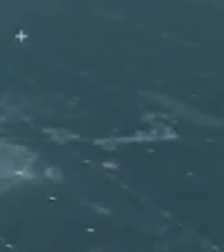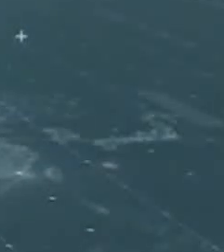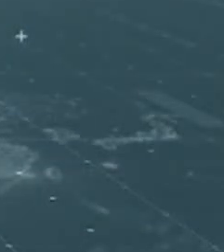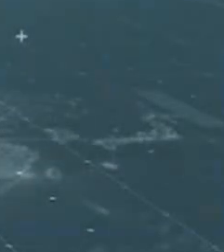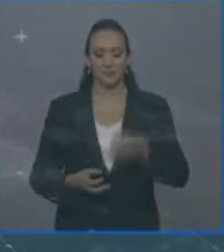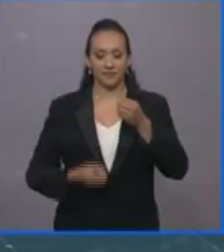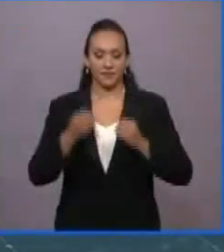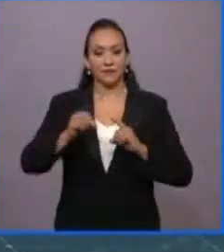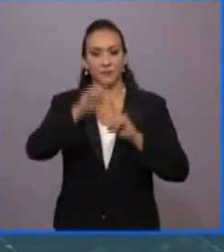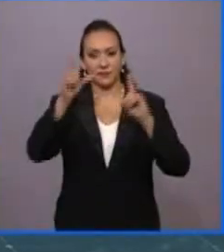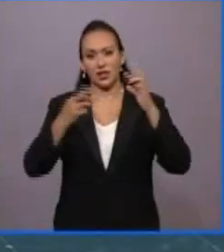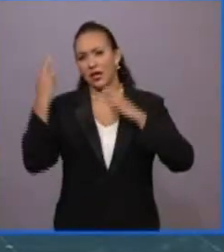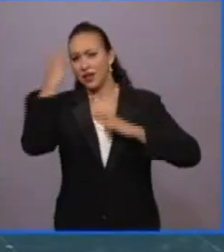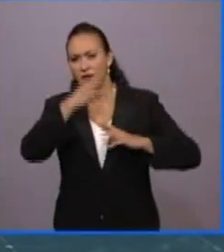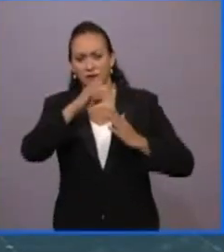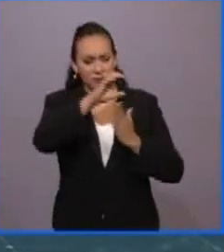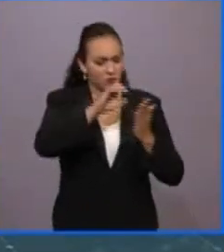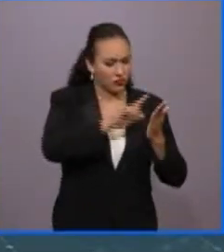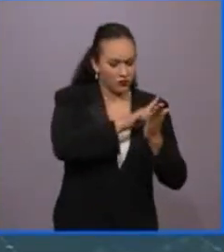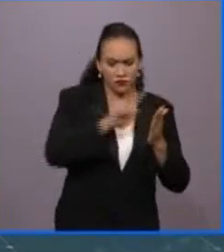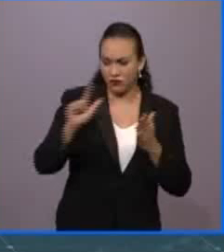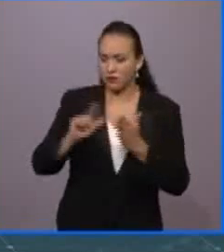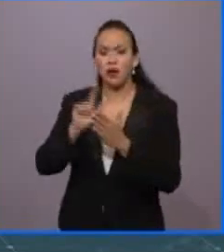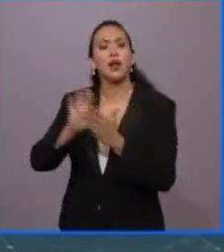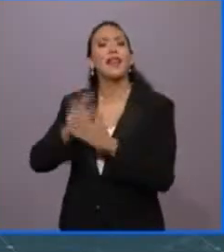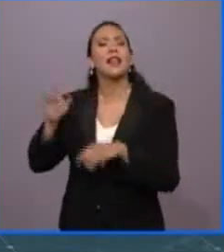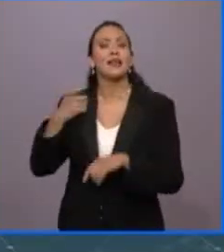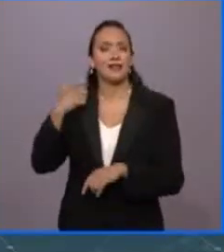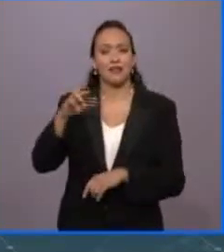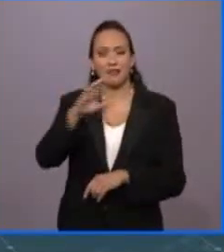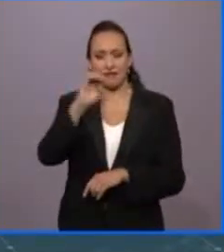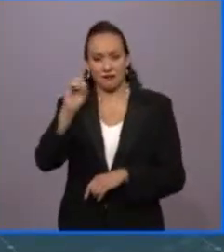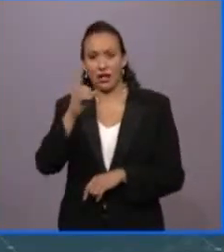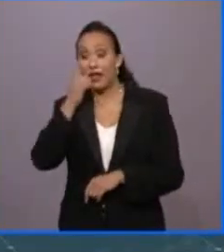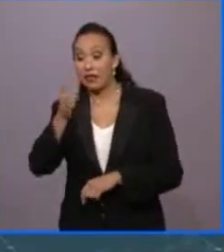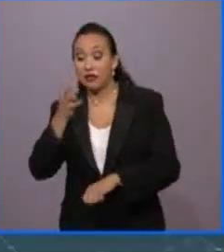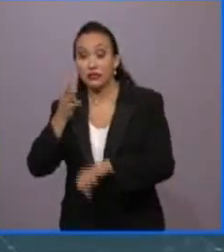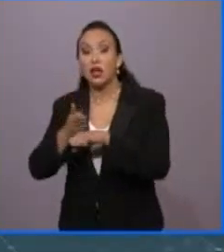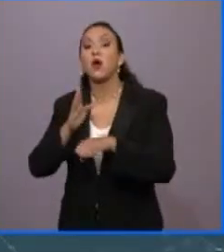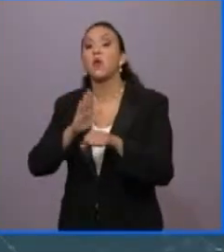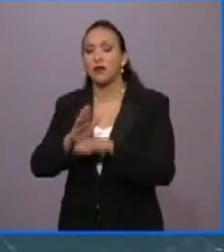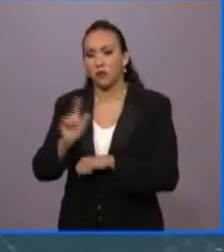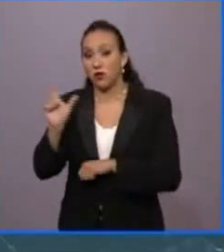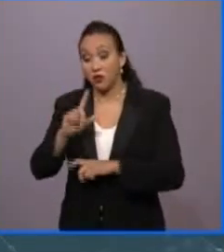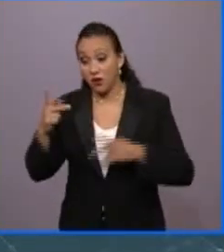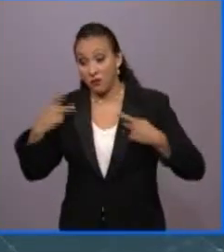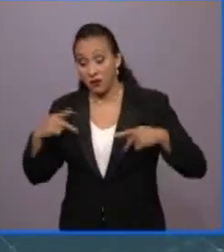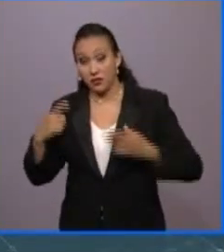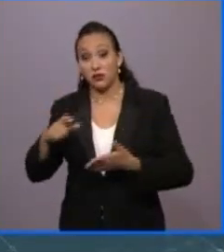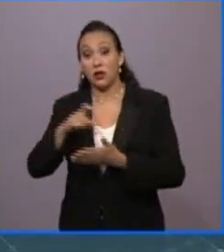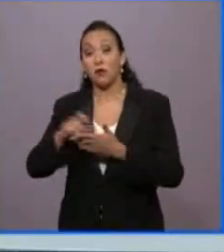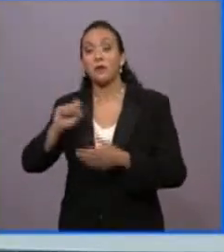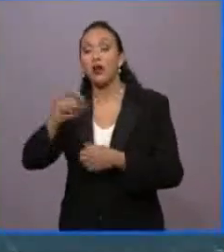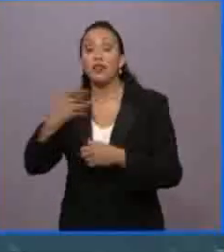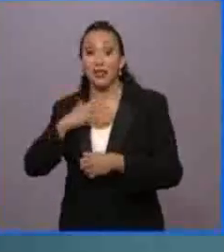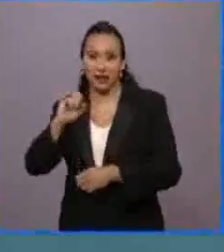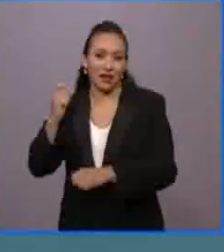La Corte revisó la constitucionalidad de disposición de Quintana Roo que sancionaba la adquisición de un bien producto de un